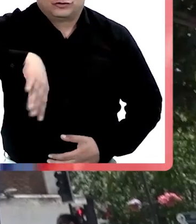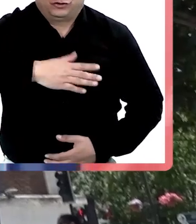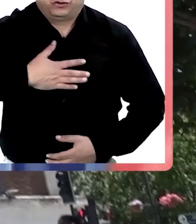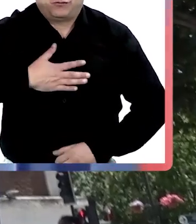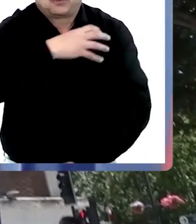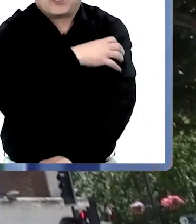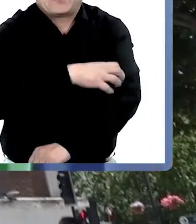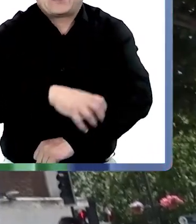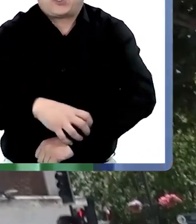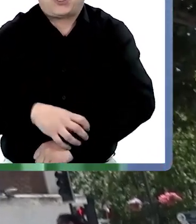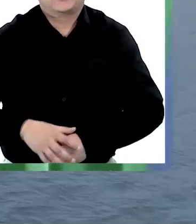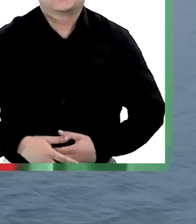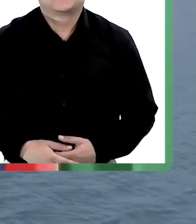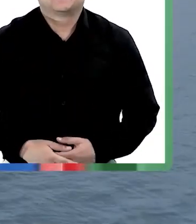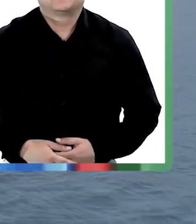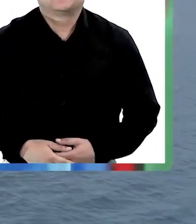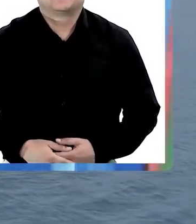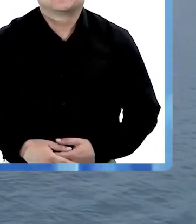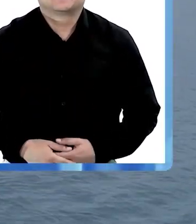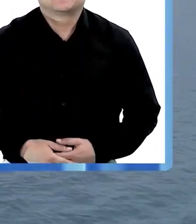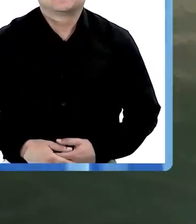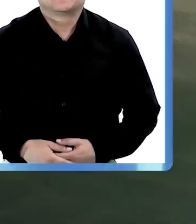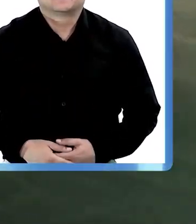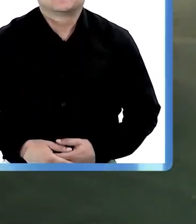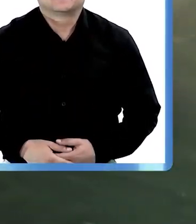Somos las regiones.